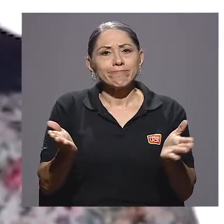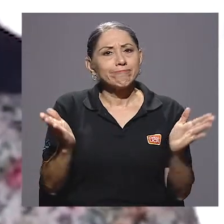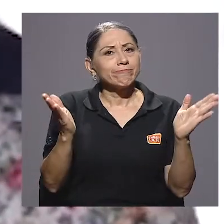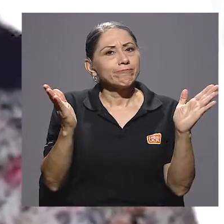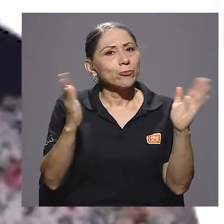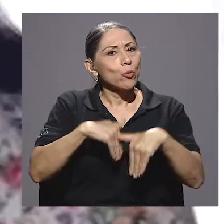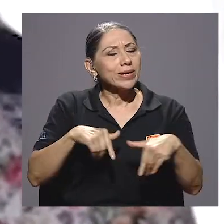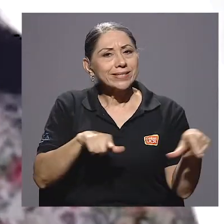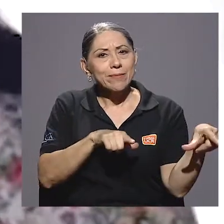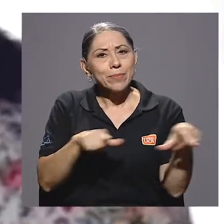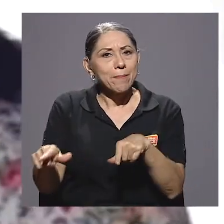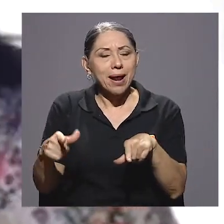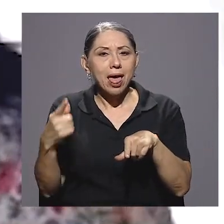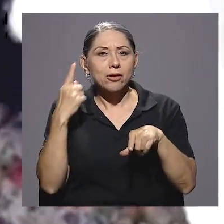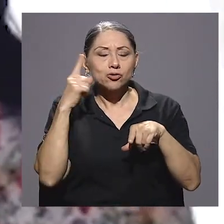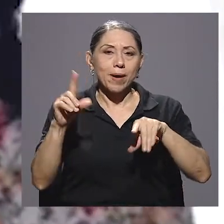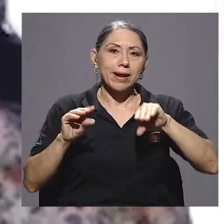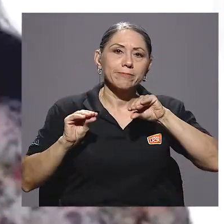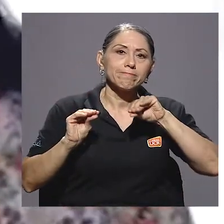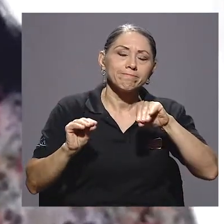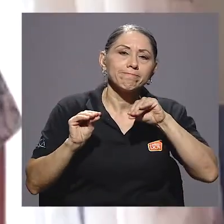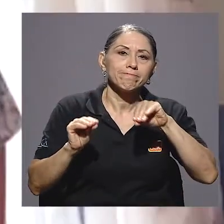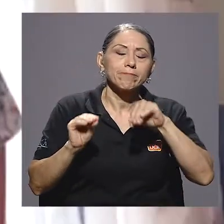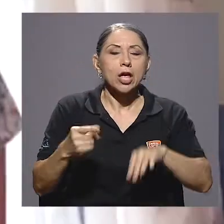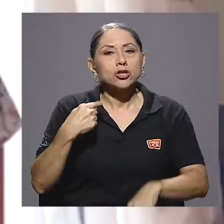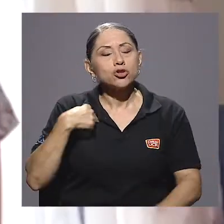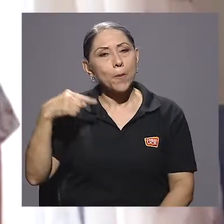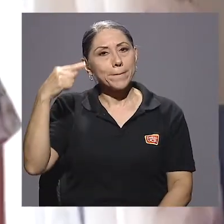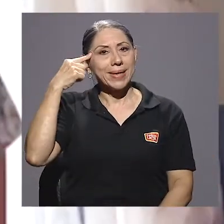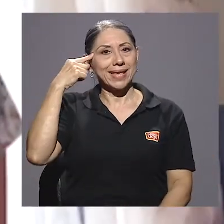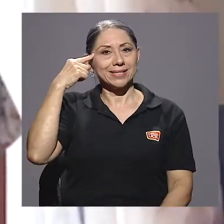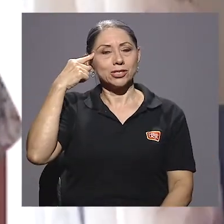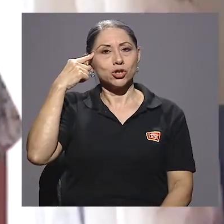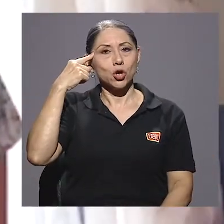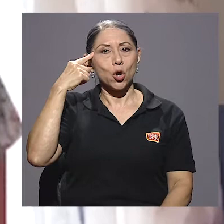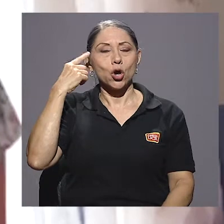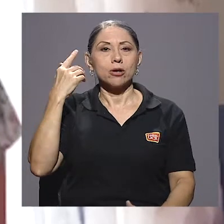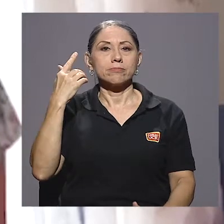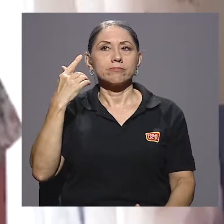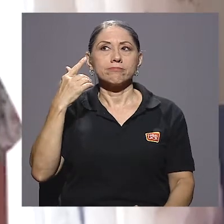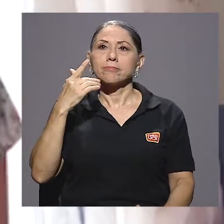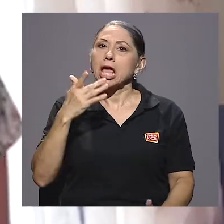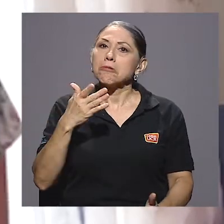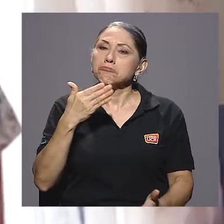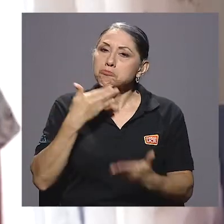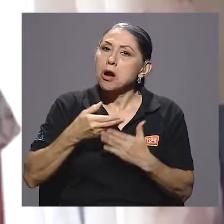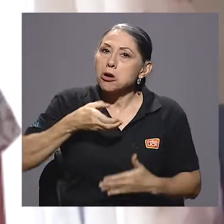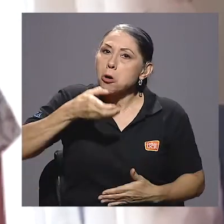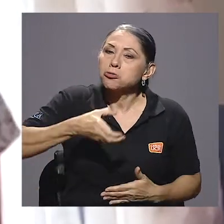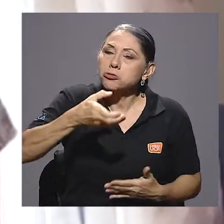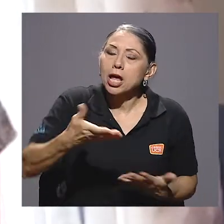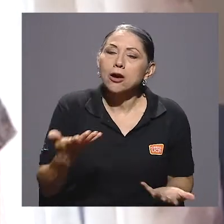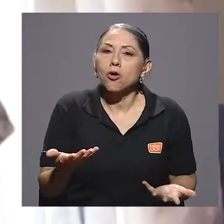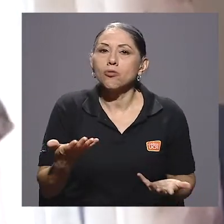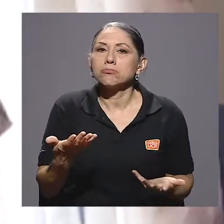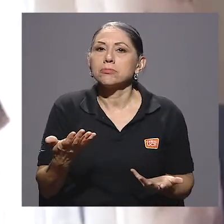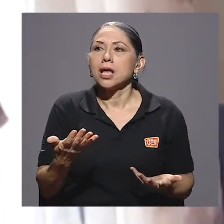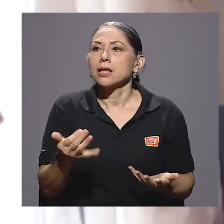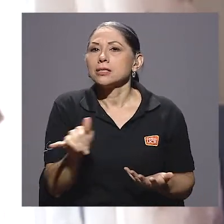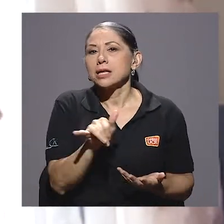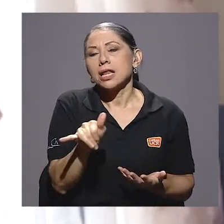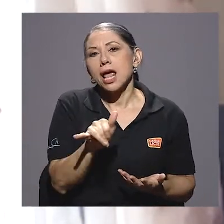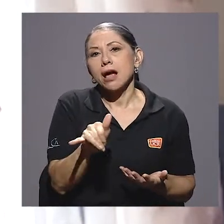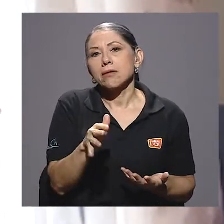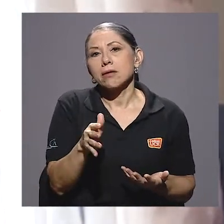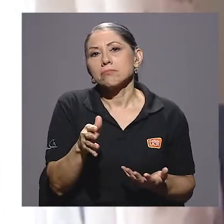están preparados para dar la materia que dan. Yo pienso que un consejo sería como que